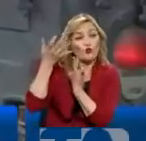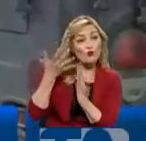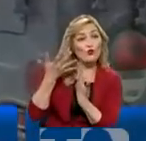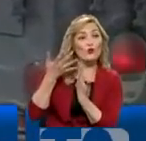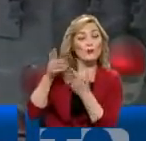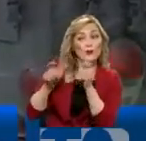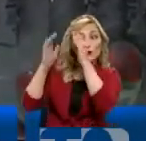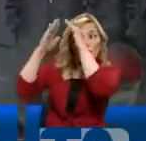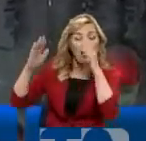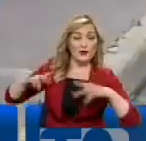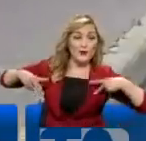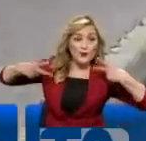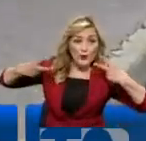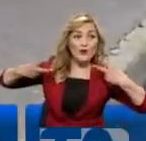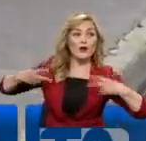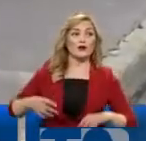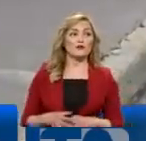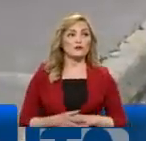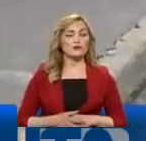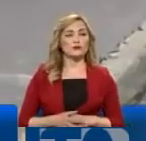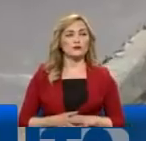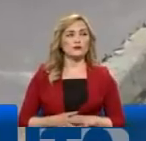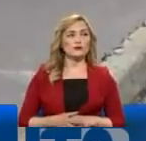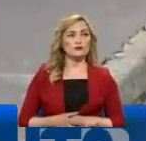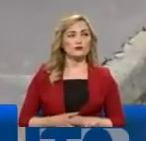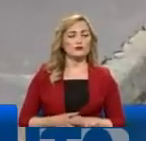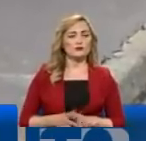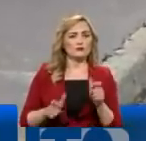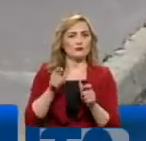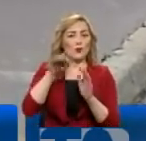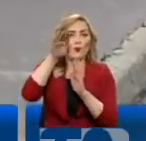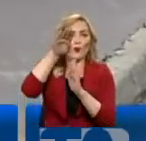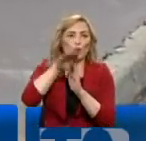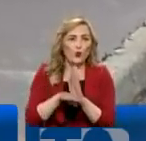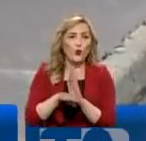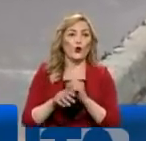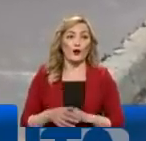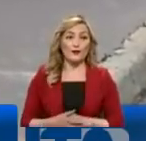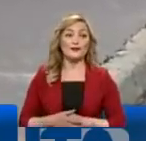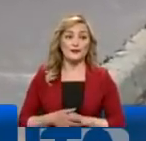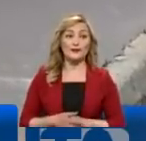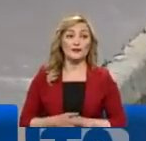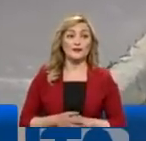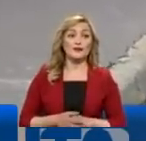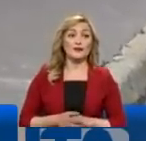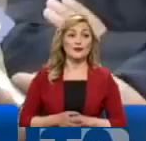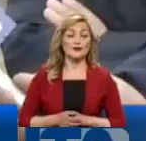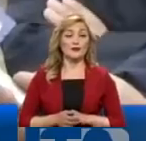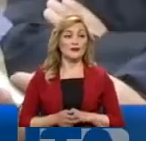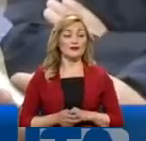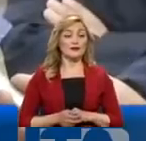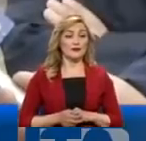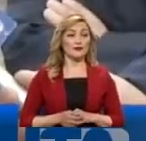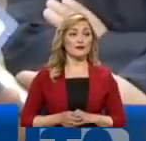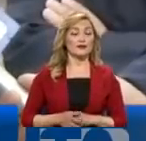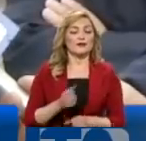algunos de los moradores del sector, hay un número bastante menor al que habitualmente se concentra en esta zona. Lo que